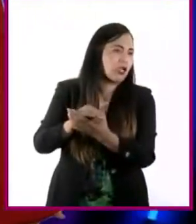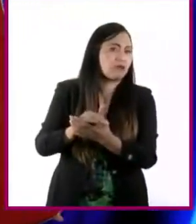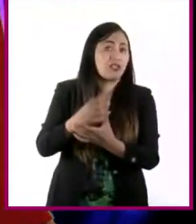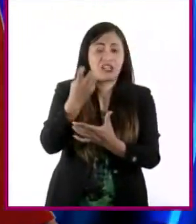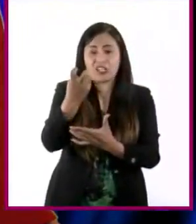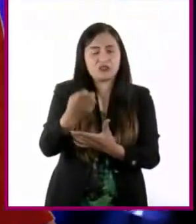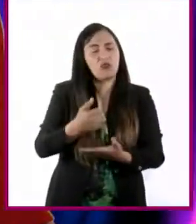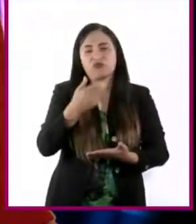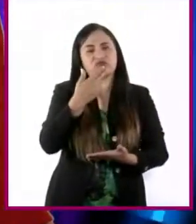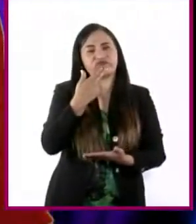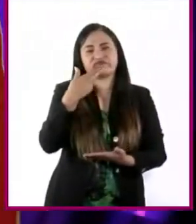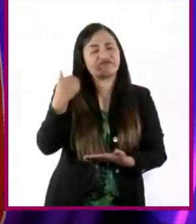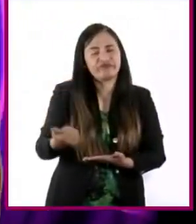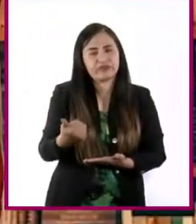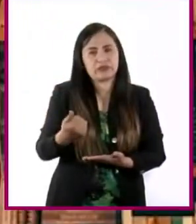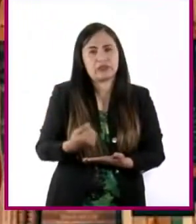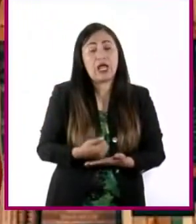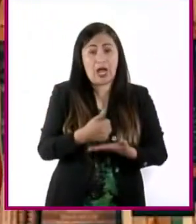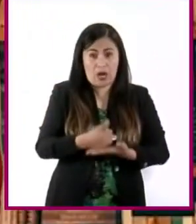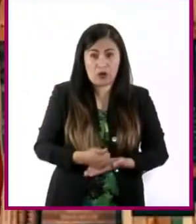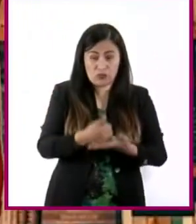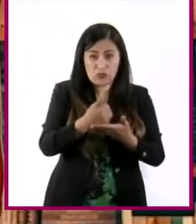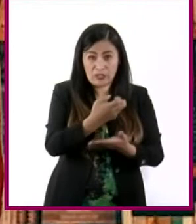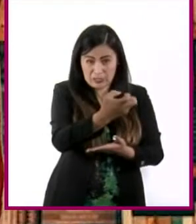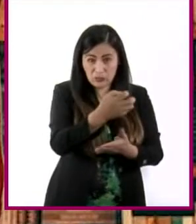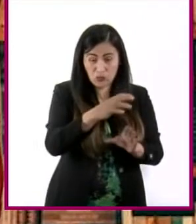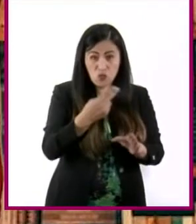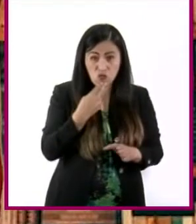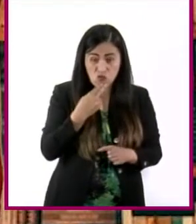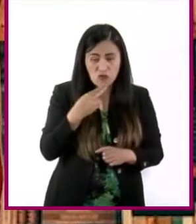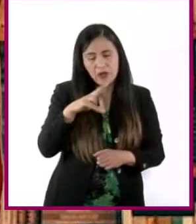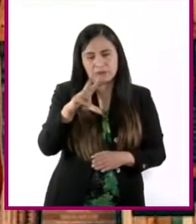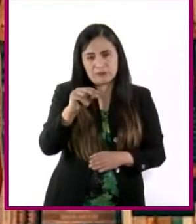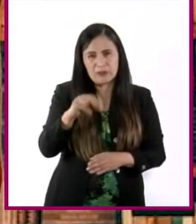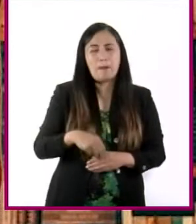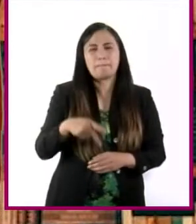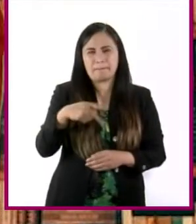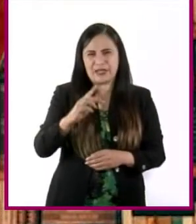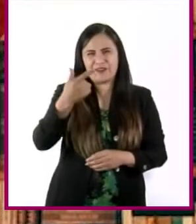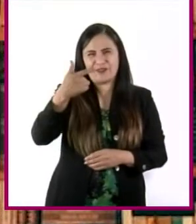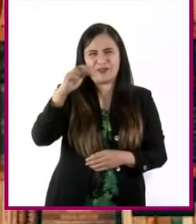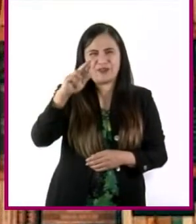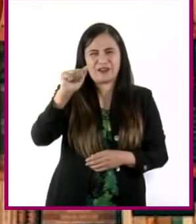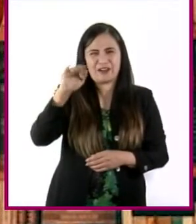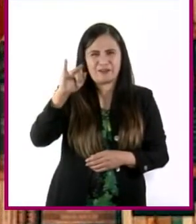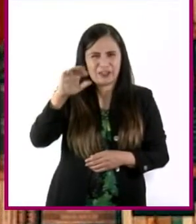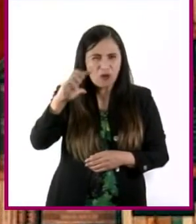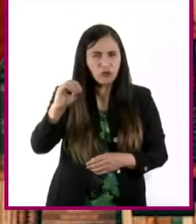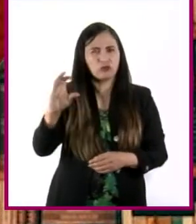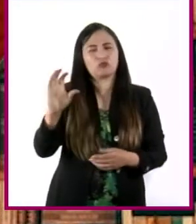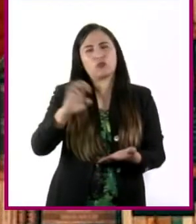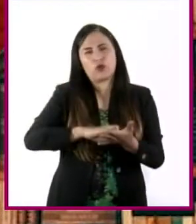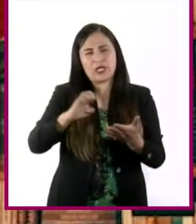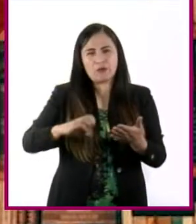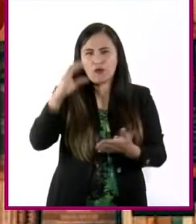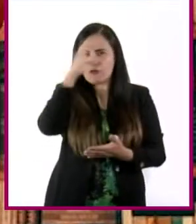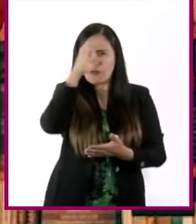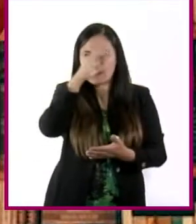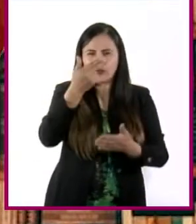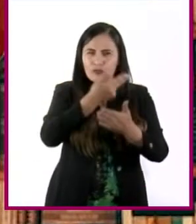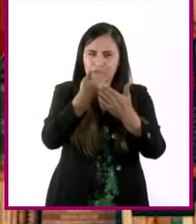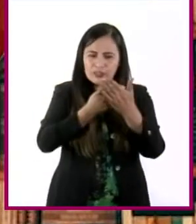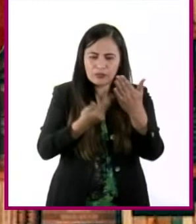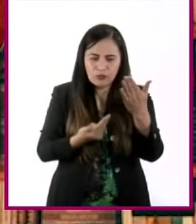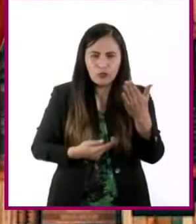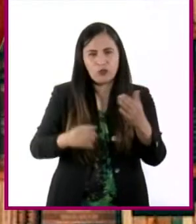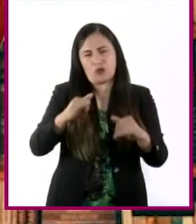apoyo inútil y no debe emplearse. Podemos distinguir los diferentes tipos de gráficos. Fotografías, dibujos,